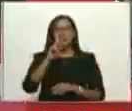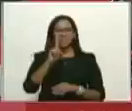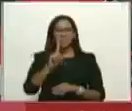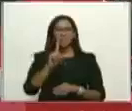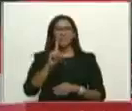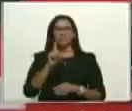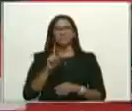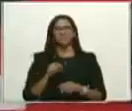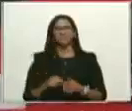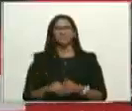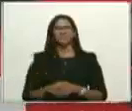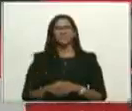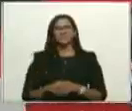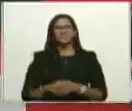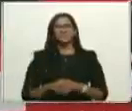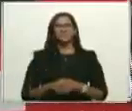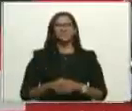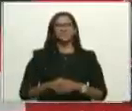421.